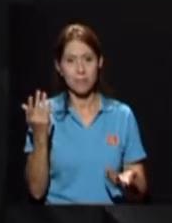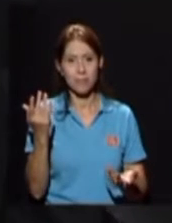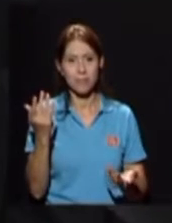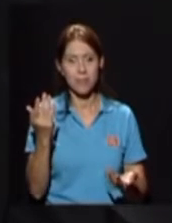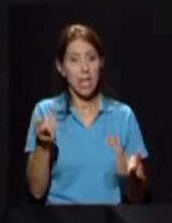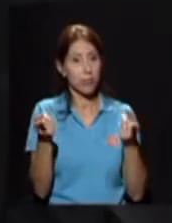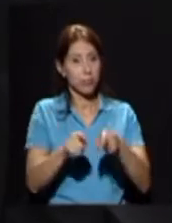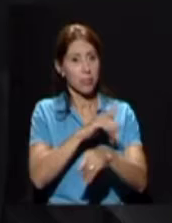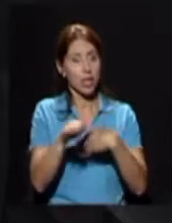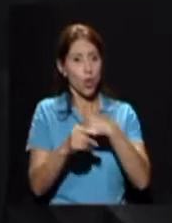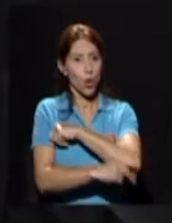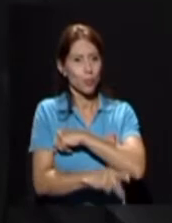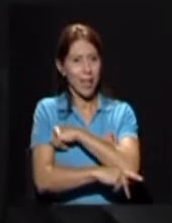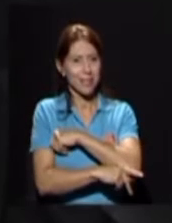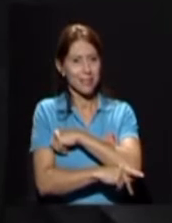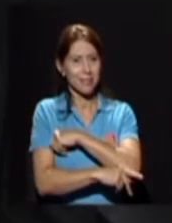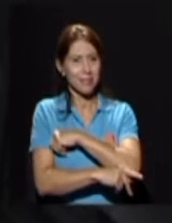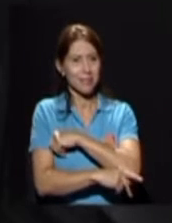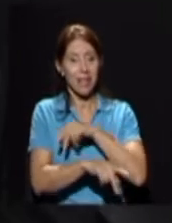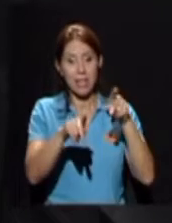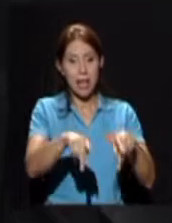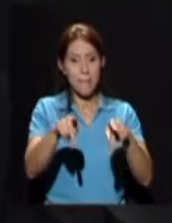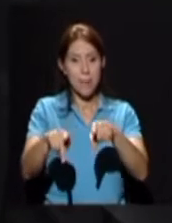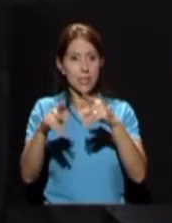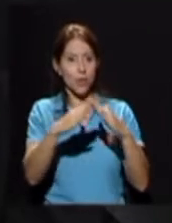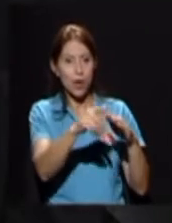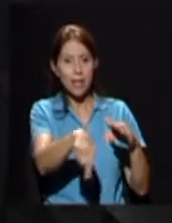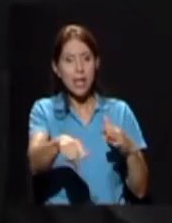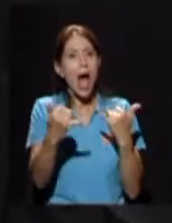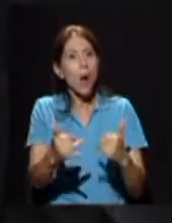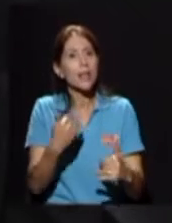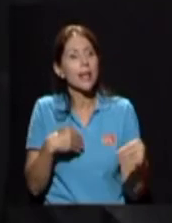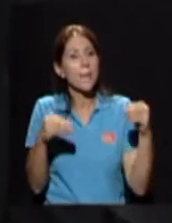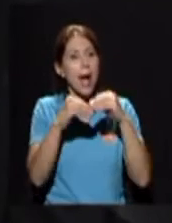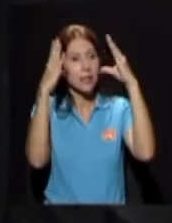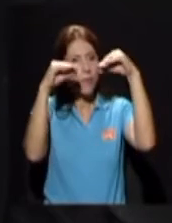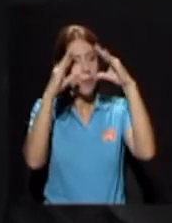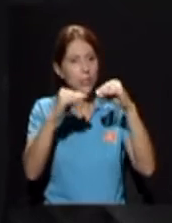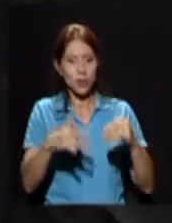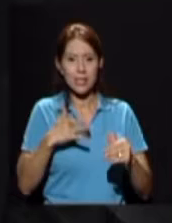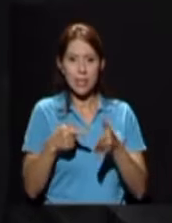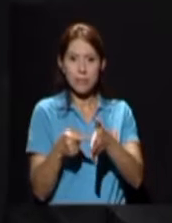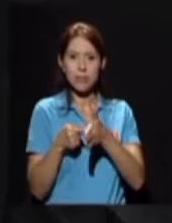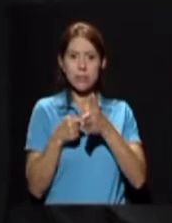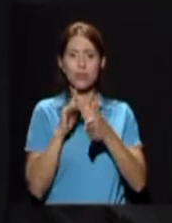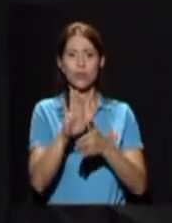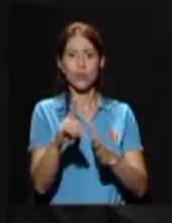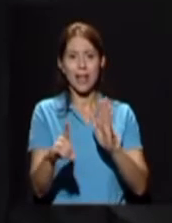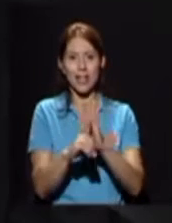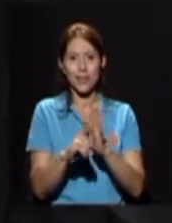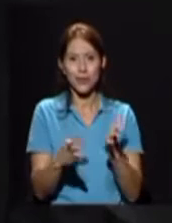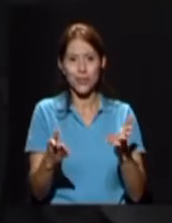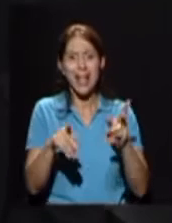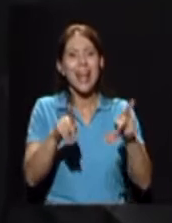los países, no solo del nuestro, de una ciudadanía cada vez más informada y cada vez más exigente sobre sus derechos, ¿no? Quiere correr un